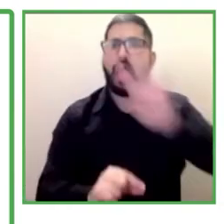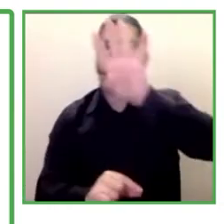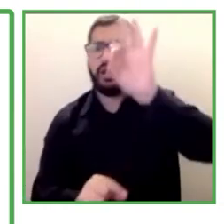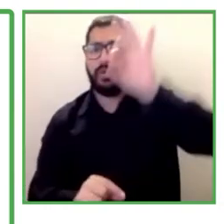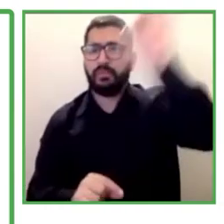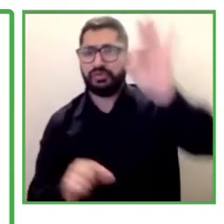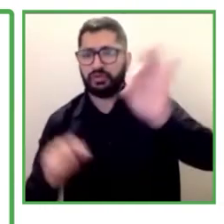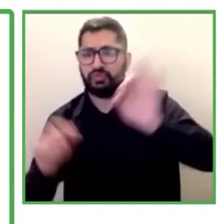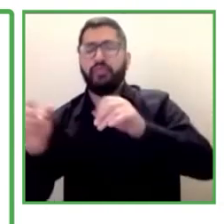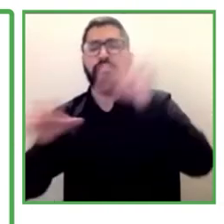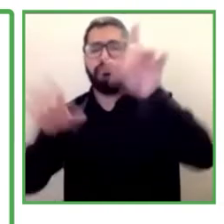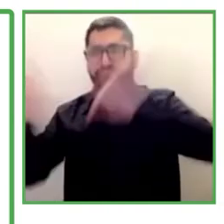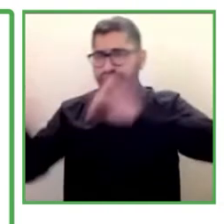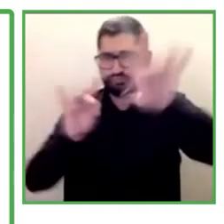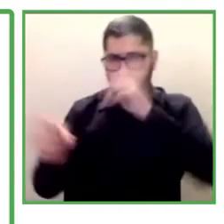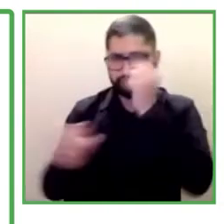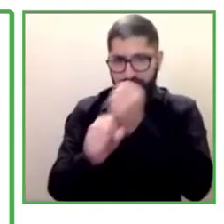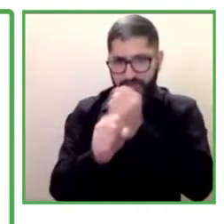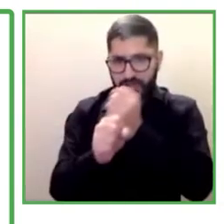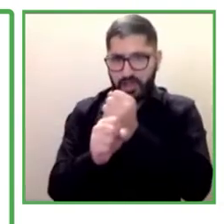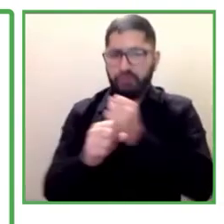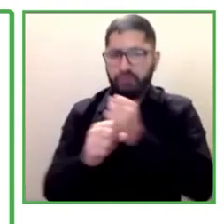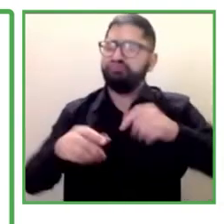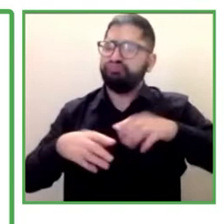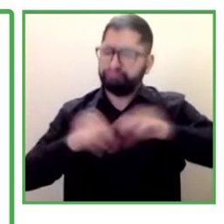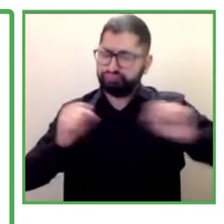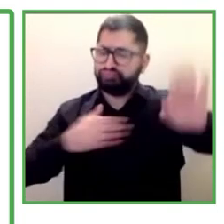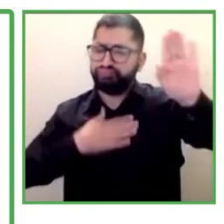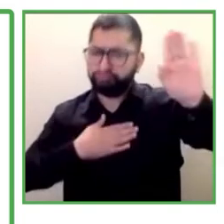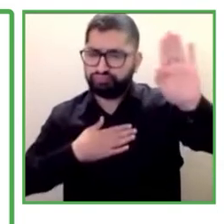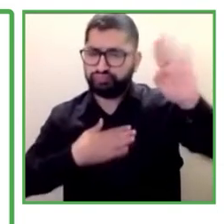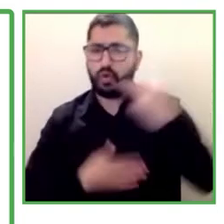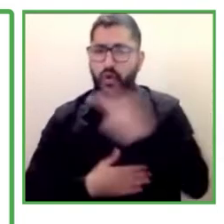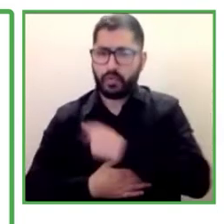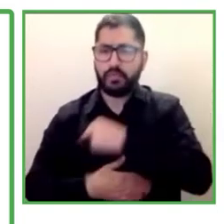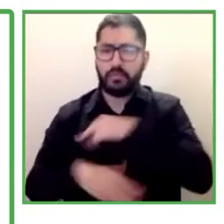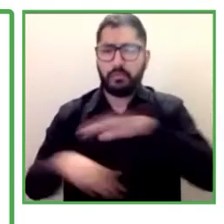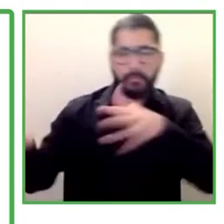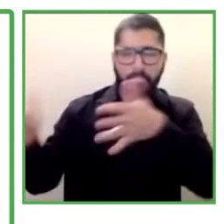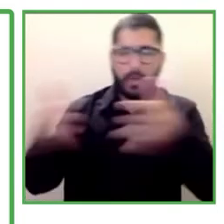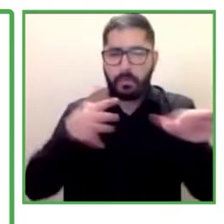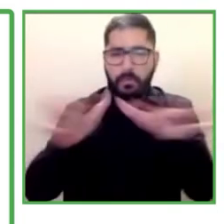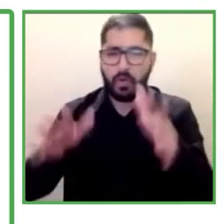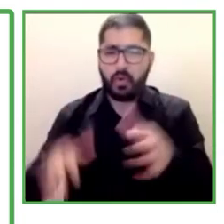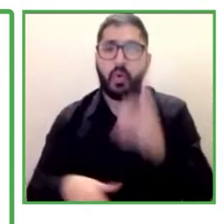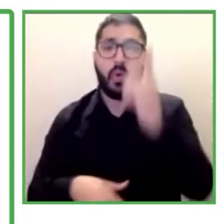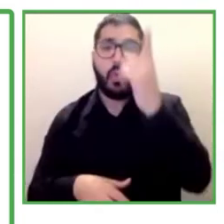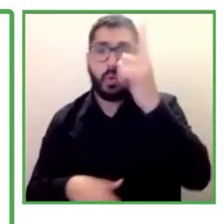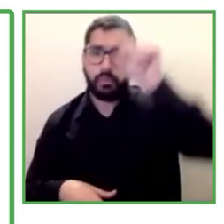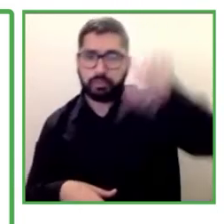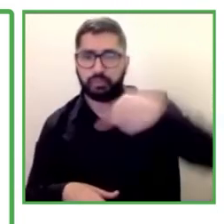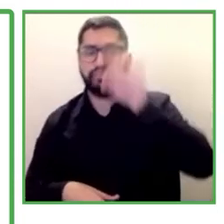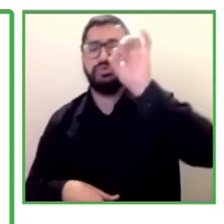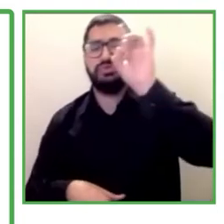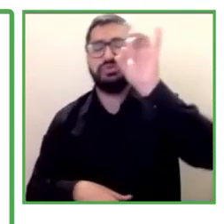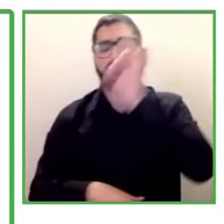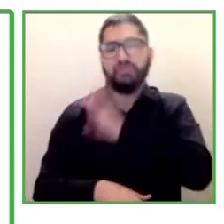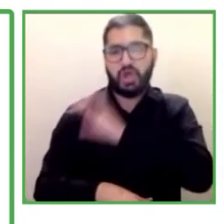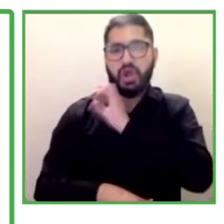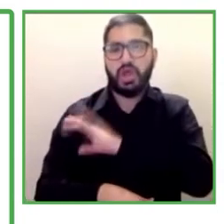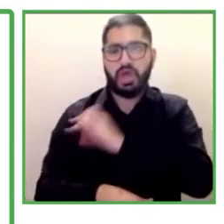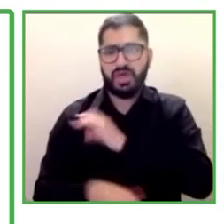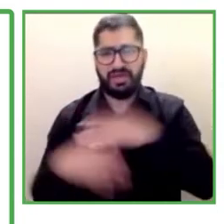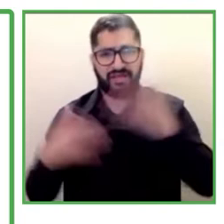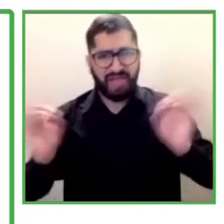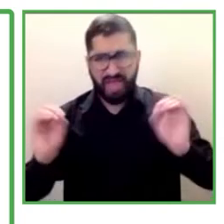del 1% acá en Chile. Y eso efectivamente es una preocupación y nos hace estar mucho más atentas con sus propias